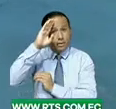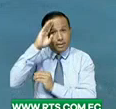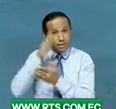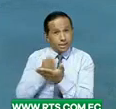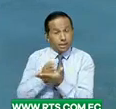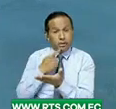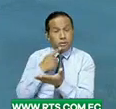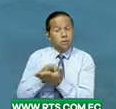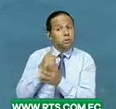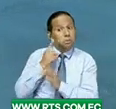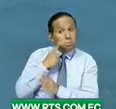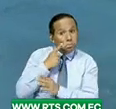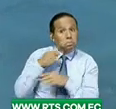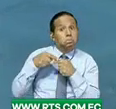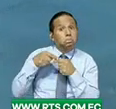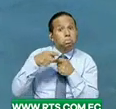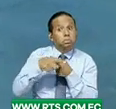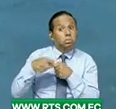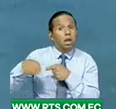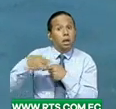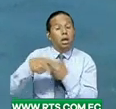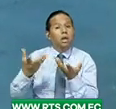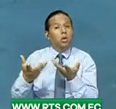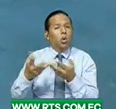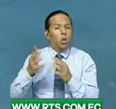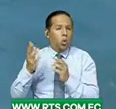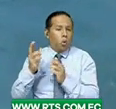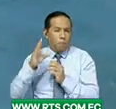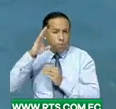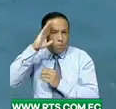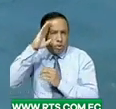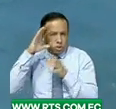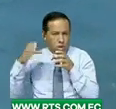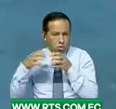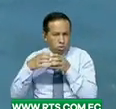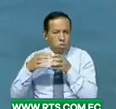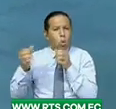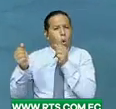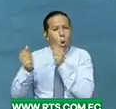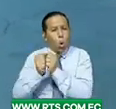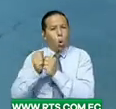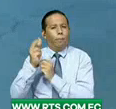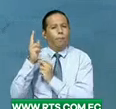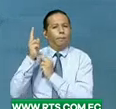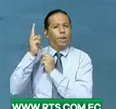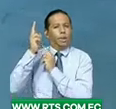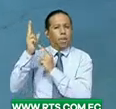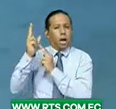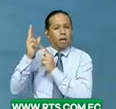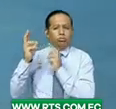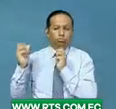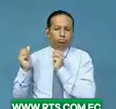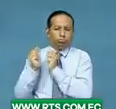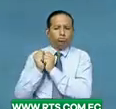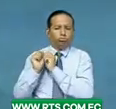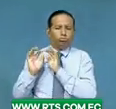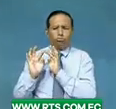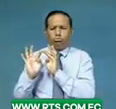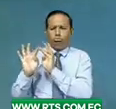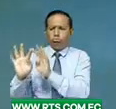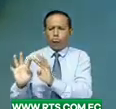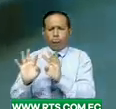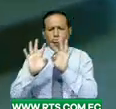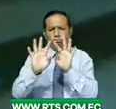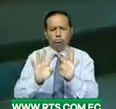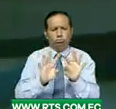conoce que dentro de poco van a salir ya tanto los elementos de la Policía Nacional como los militares a realizar los operativos respectivos